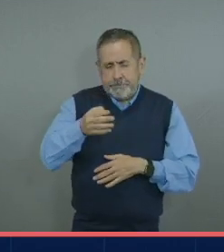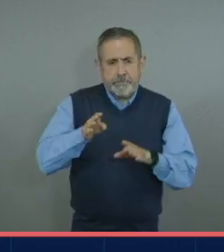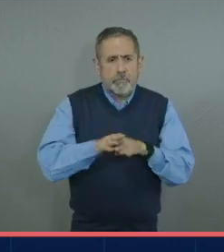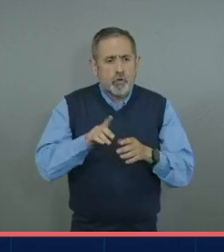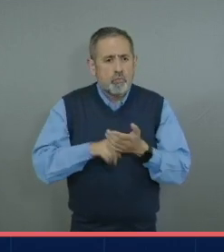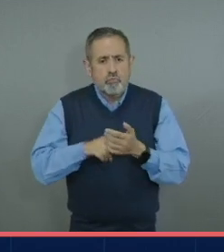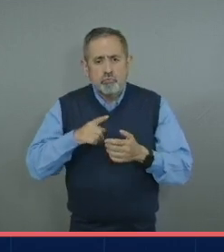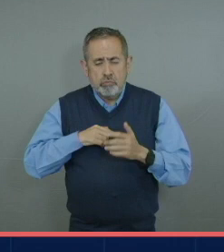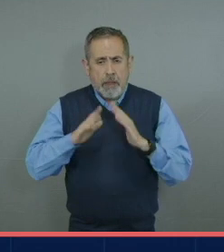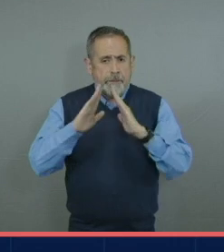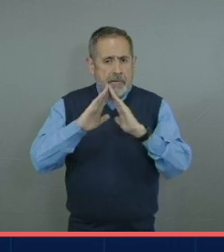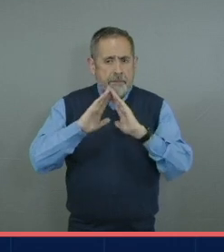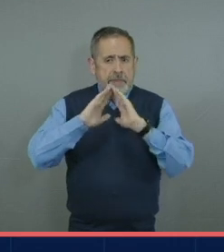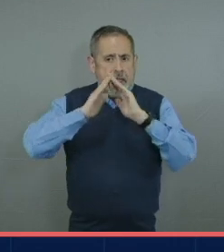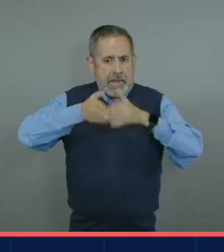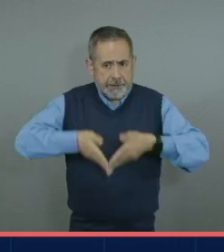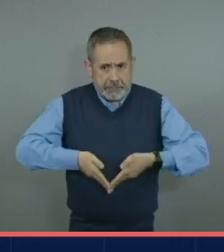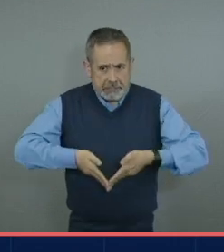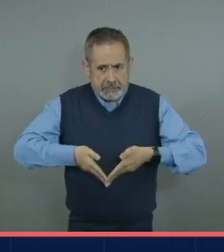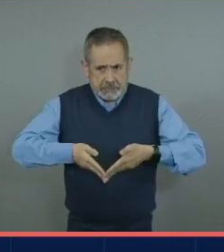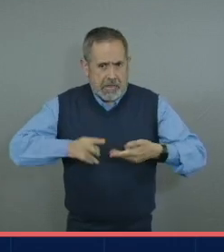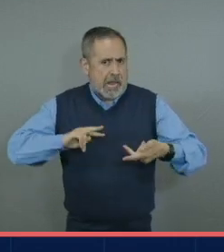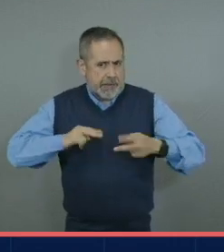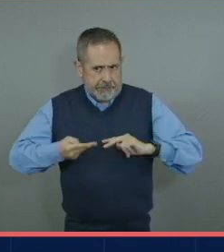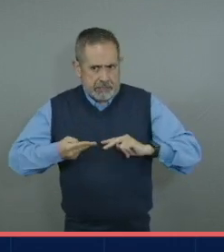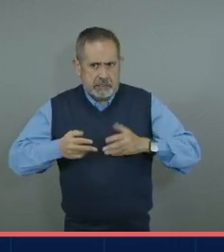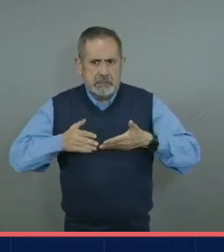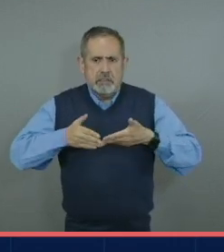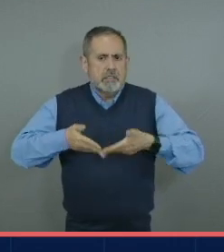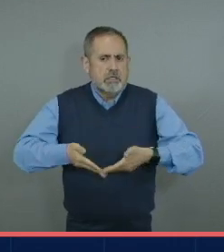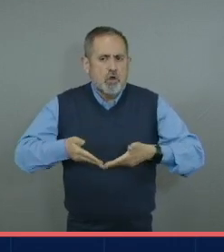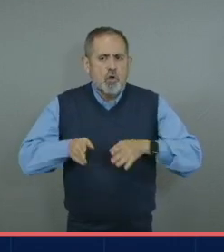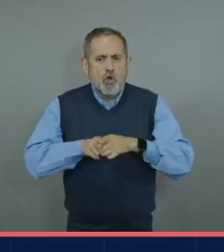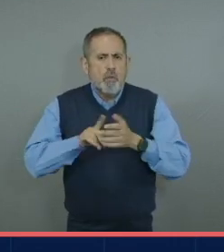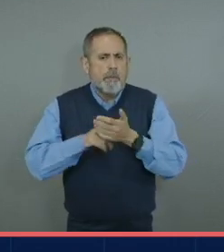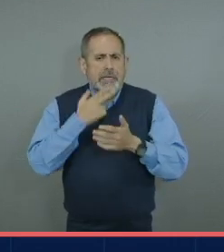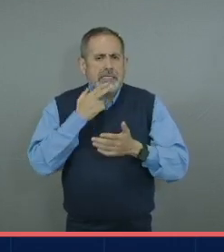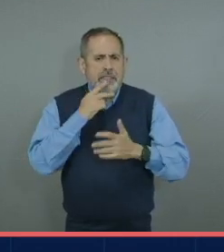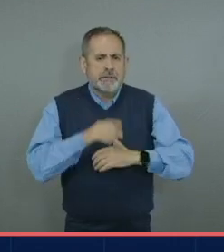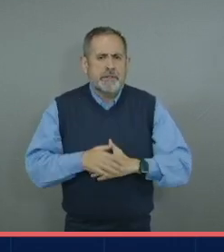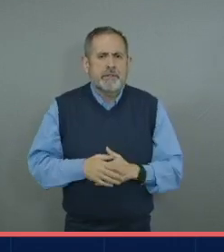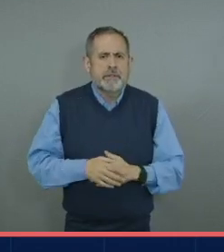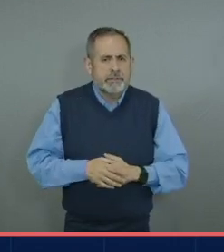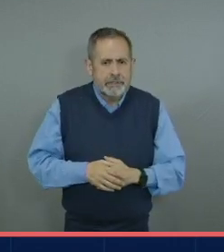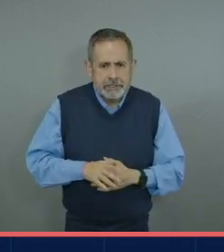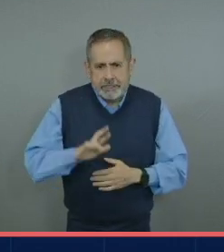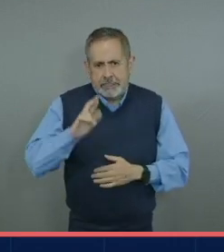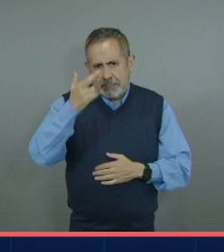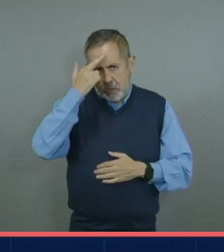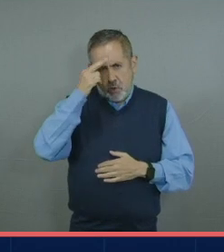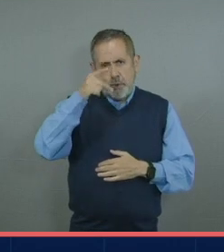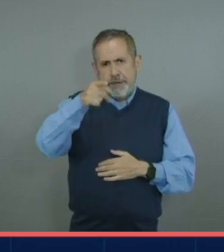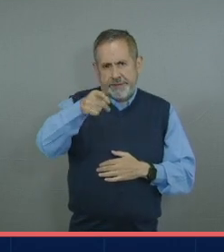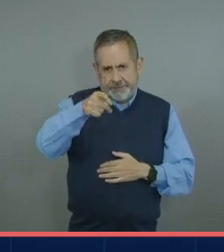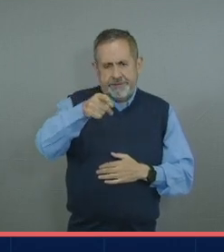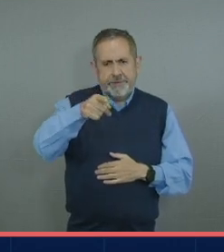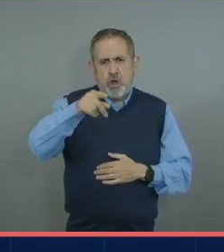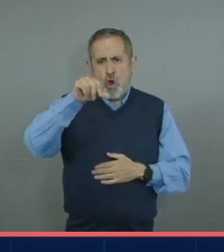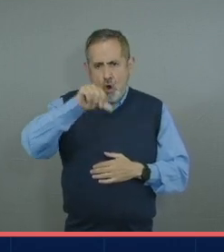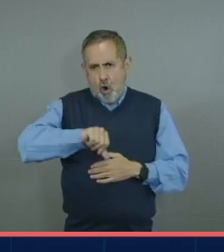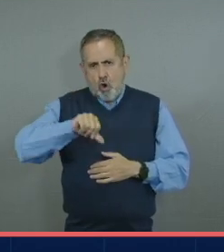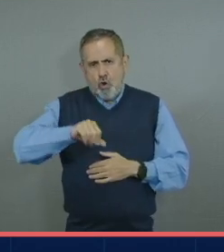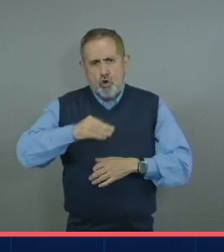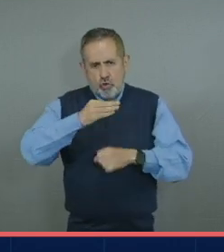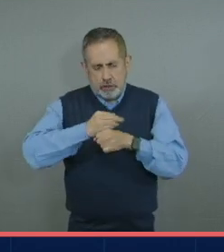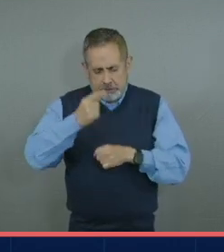íbamos a invertir una pirámide? Aquí les presento justamente cómo invertir su pirámide. Acuérdense, ustedes hoy están ya